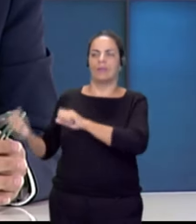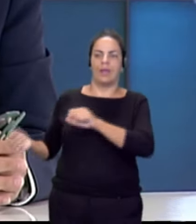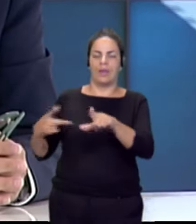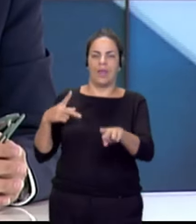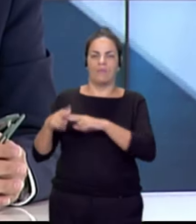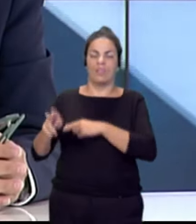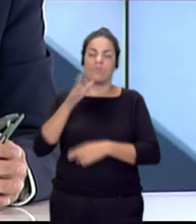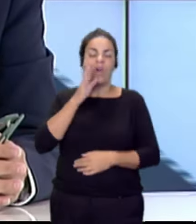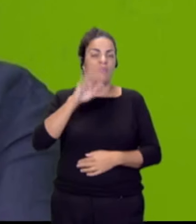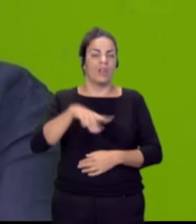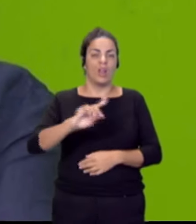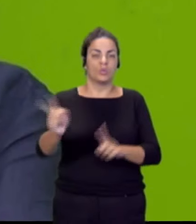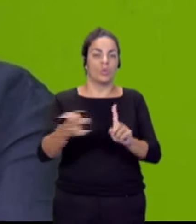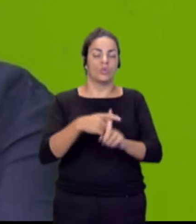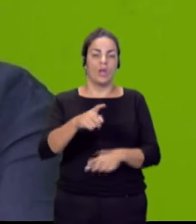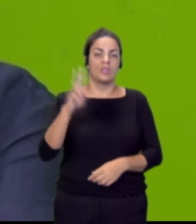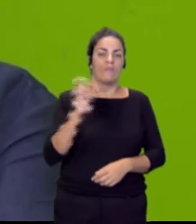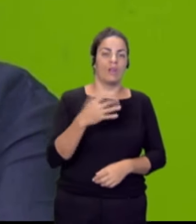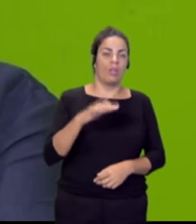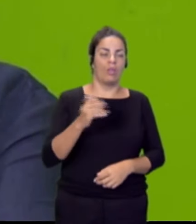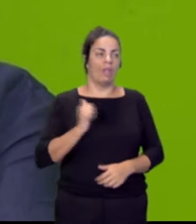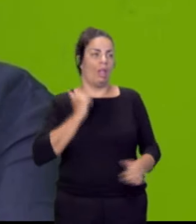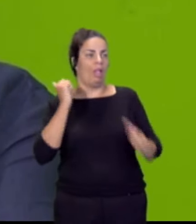improvisación. No están